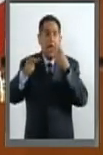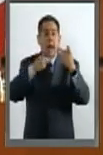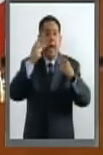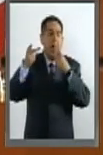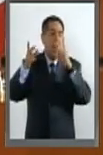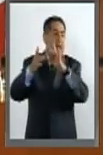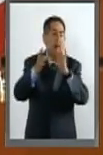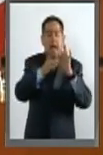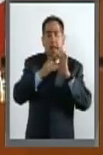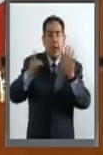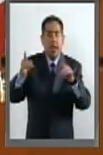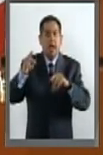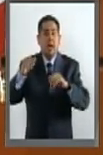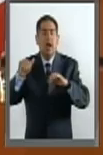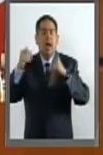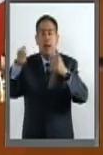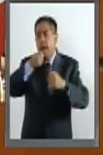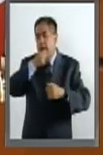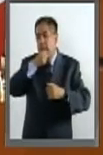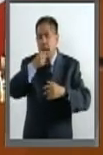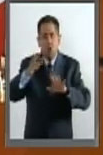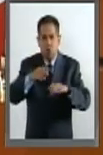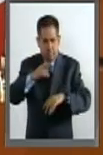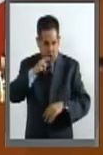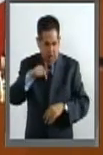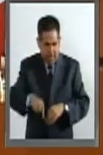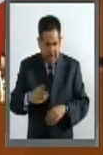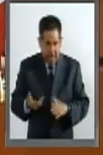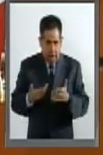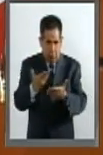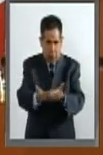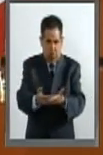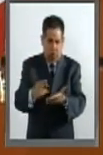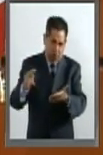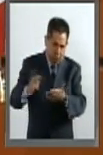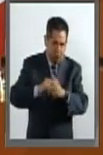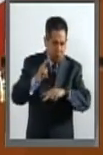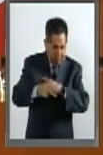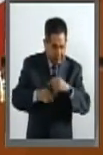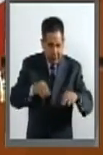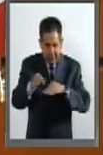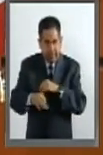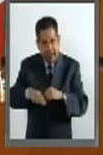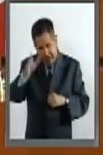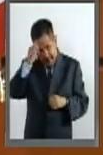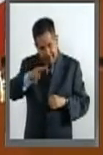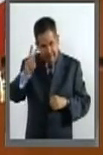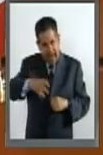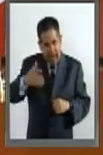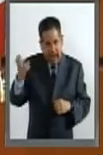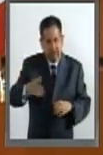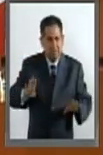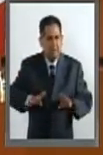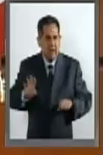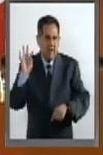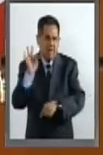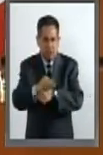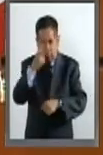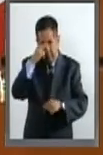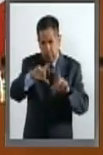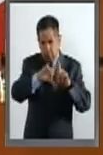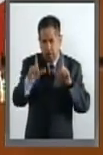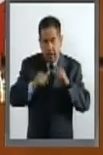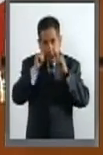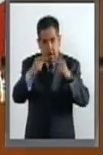de estar allá en el Chacalódromo a presentarlo y pongámonos a trabajar en consecuencia y en beneficio de México. Por su